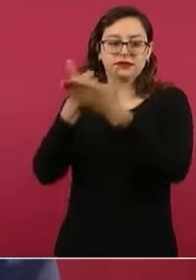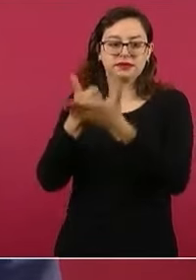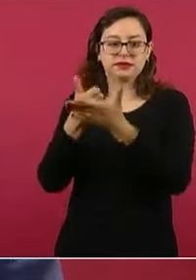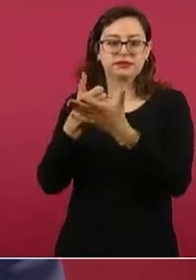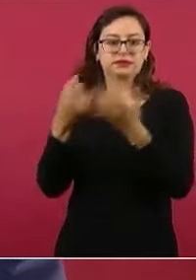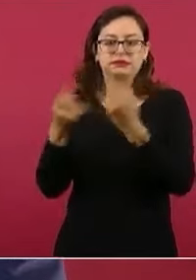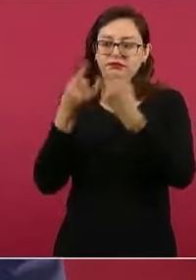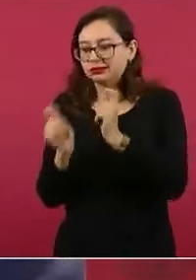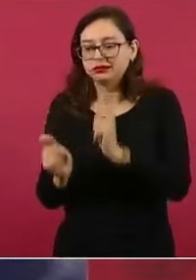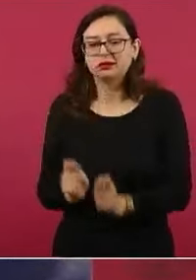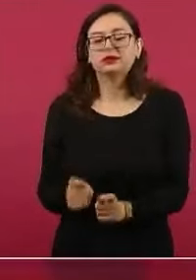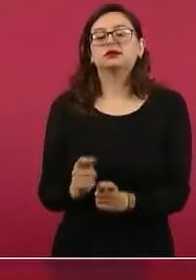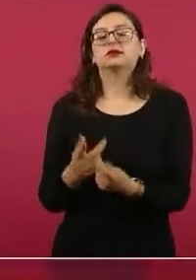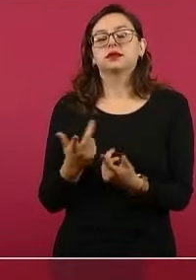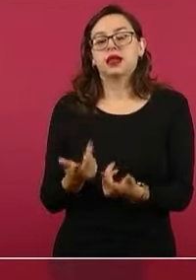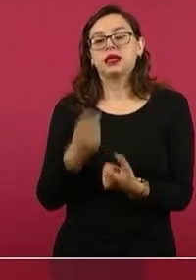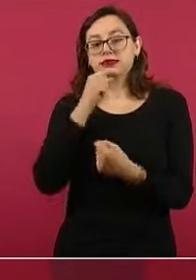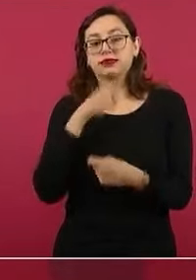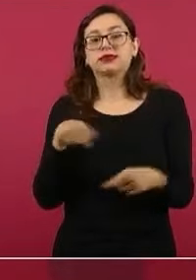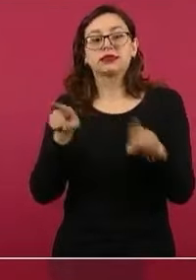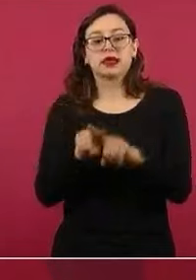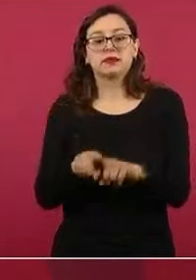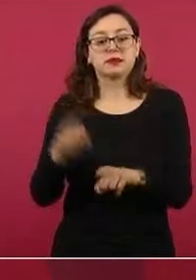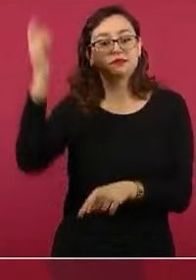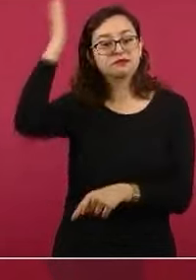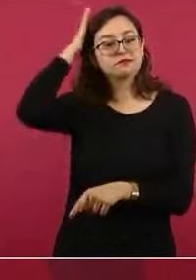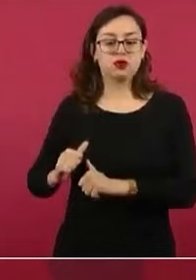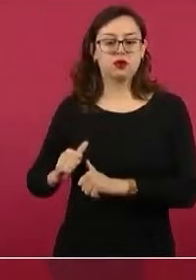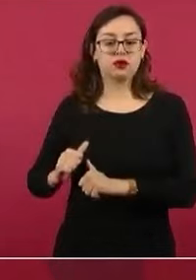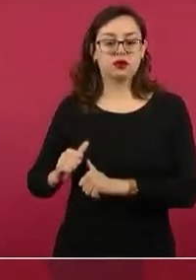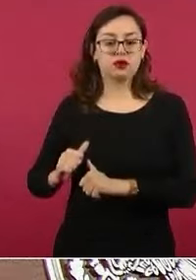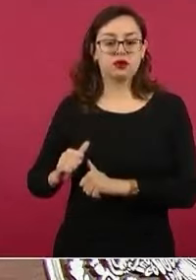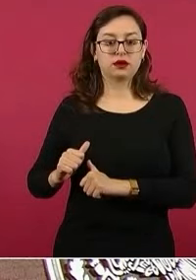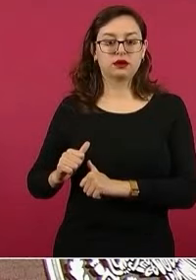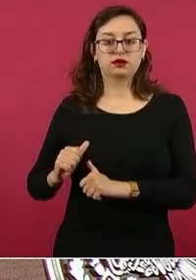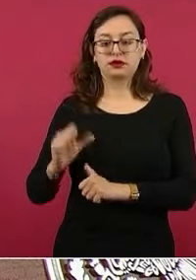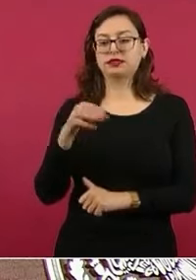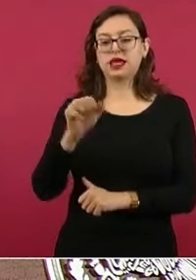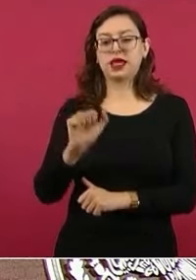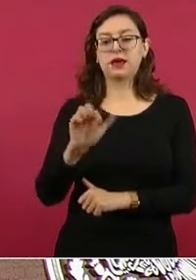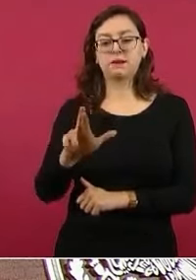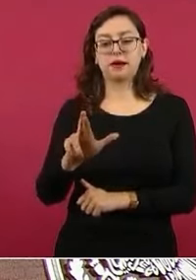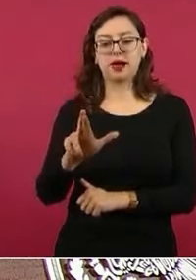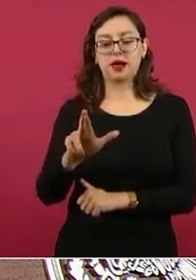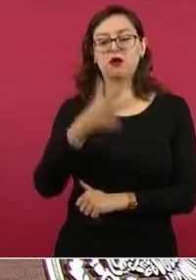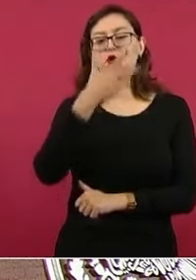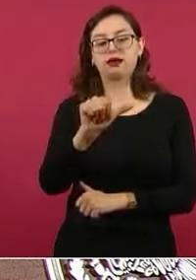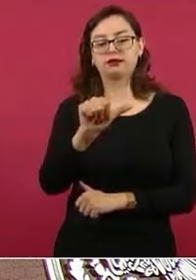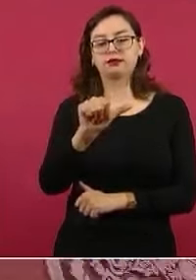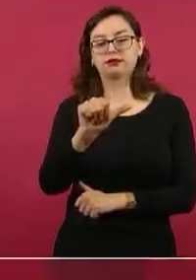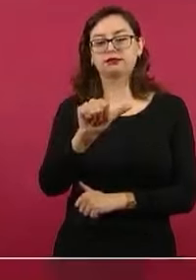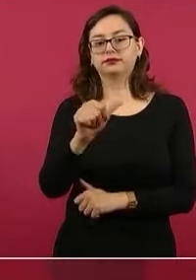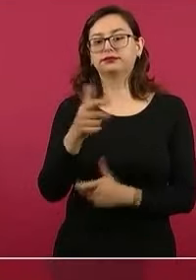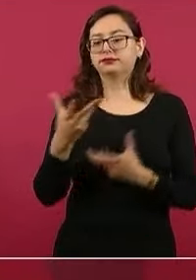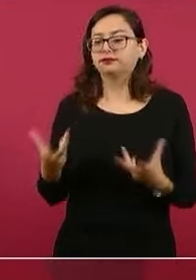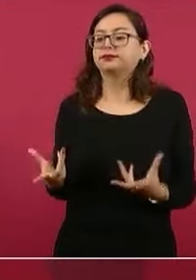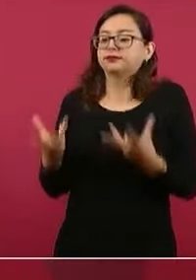memoria histórica, y con el almirante secretario de la Secretaría de Marina, el almirante Ojeda. Y